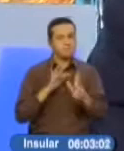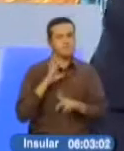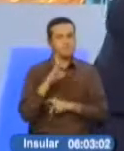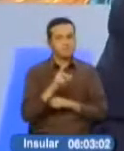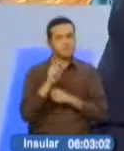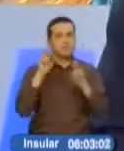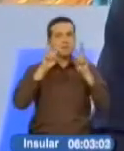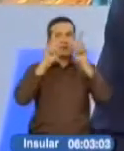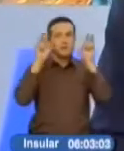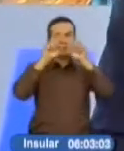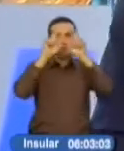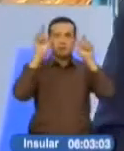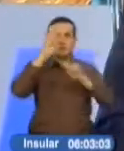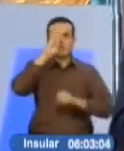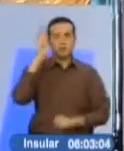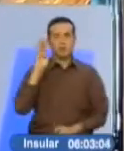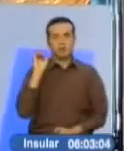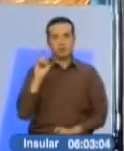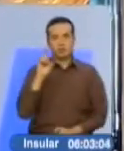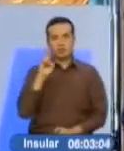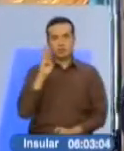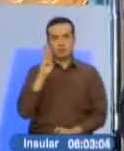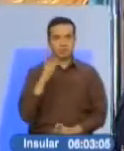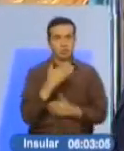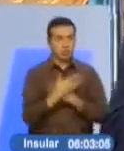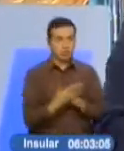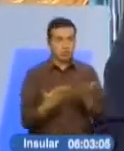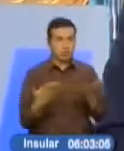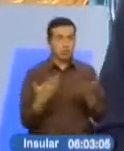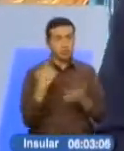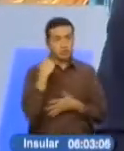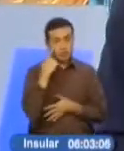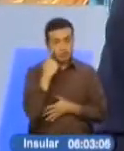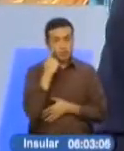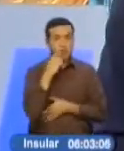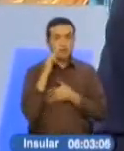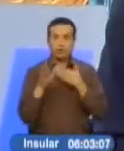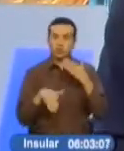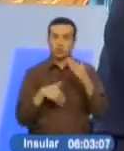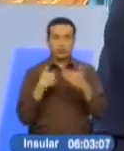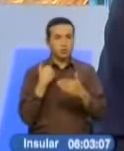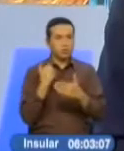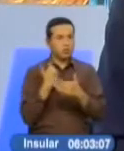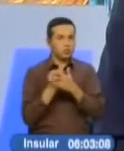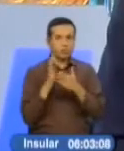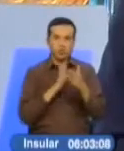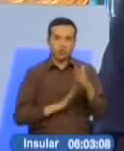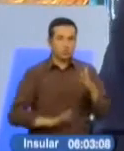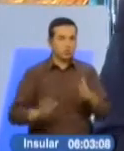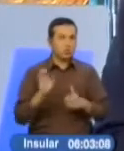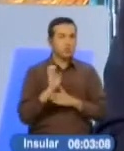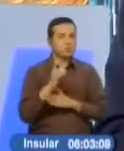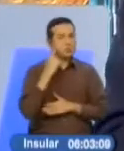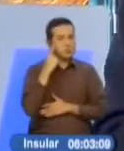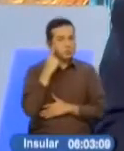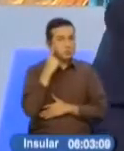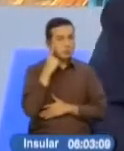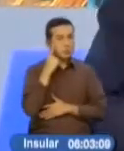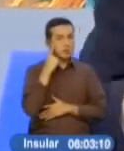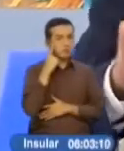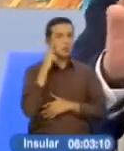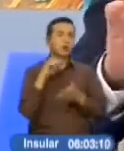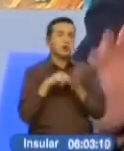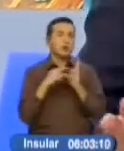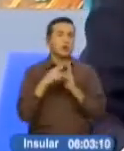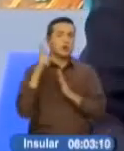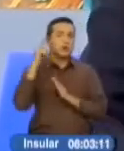el caso Odebrecht. Tema que nos debe convocar a todos los ecuatorianos. Esto no es cuestión tan